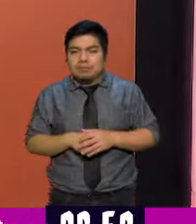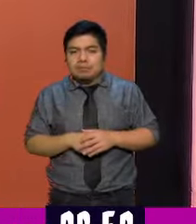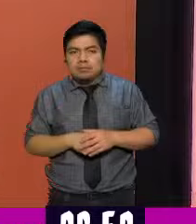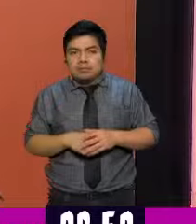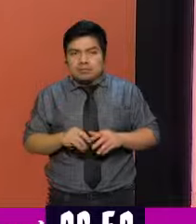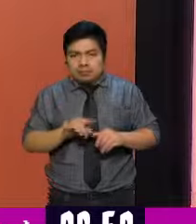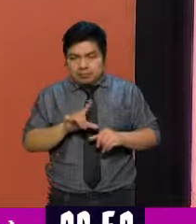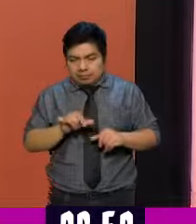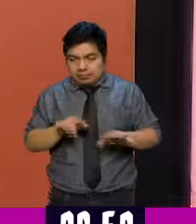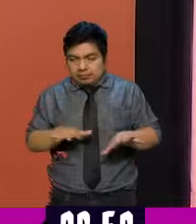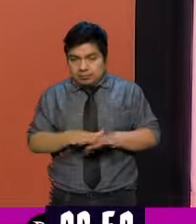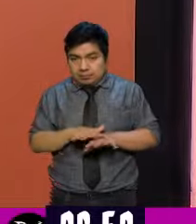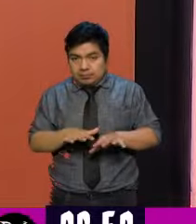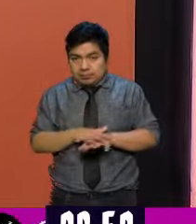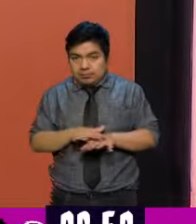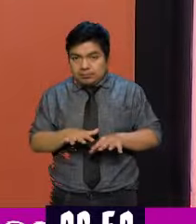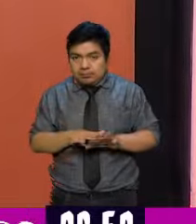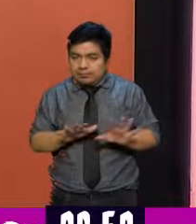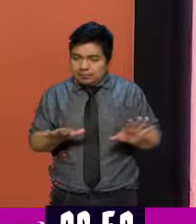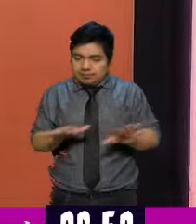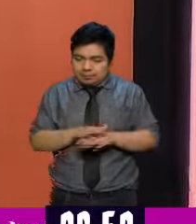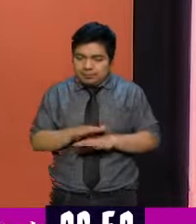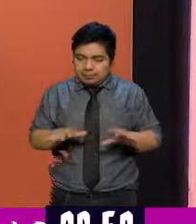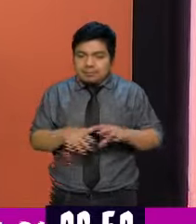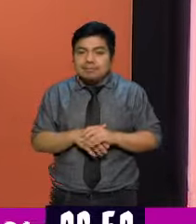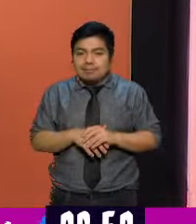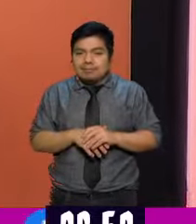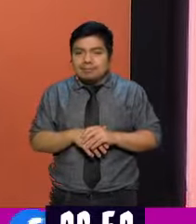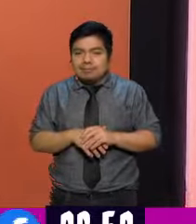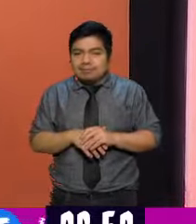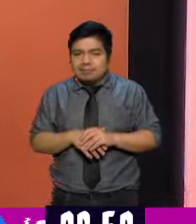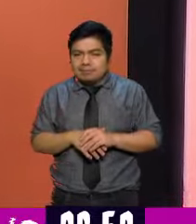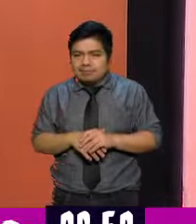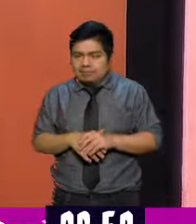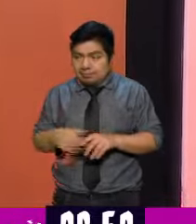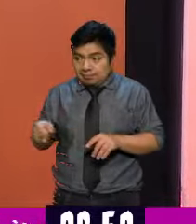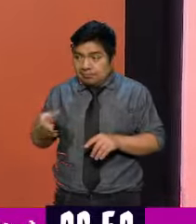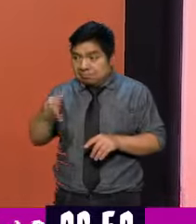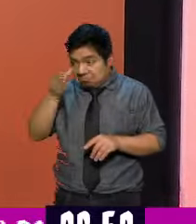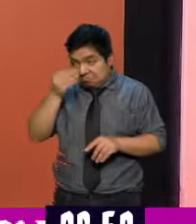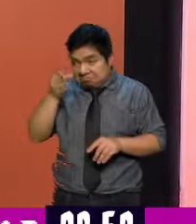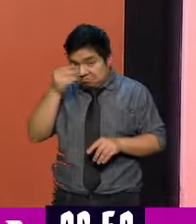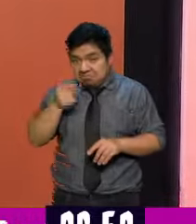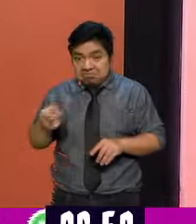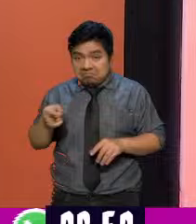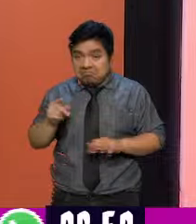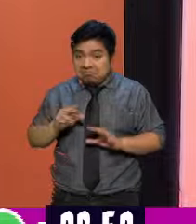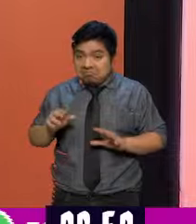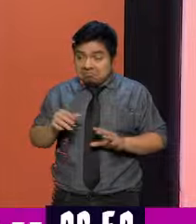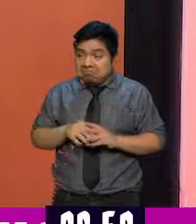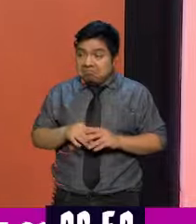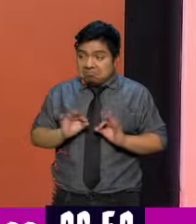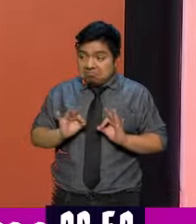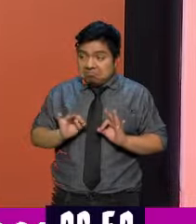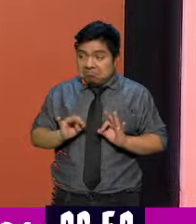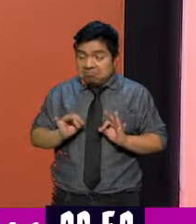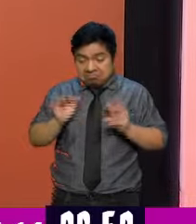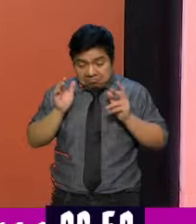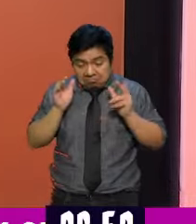a cambiar este. Ok. Y no te va a dar la vida. Está hecho en la ruda. Ya le aprendió a la chepina tú. A